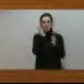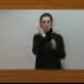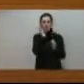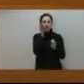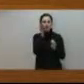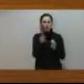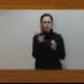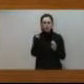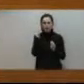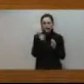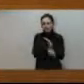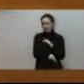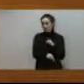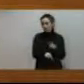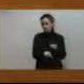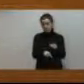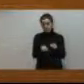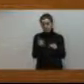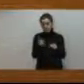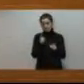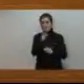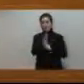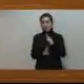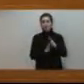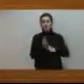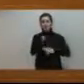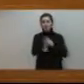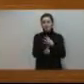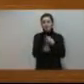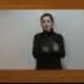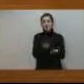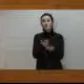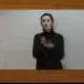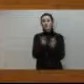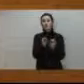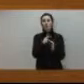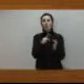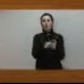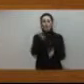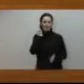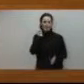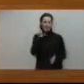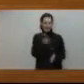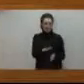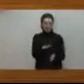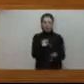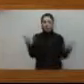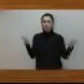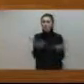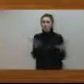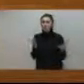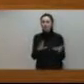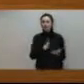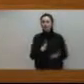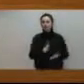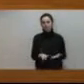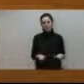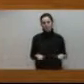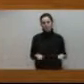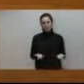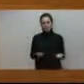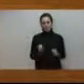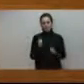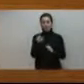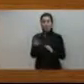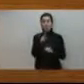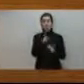esta legislatura, señor consejero, le pedimos en julio de 2015 la documentación por vía de urgencia. Y en julio